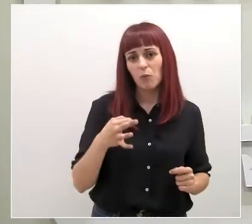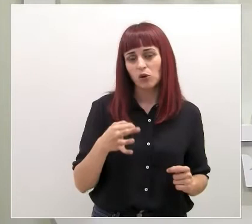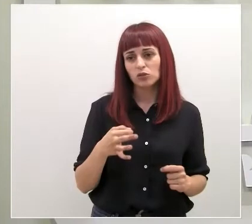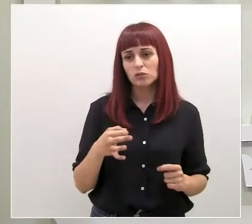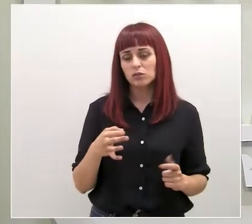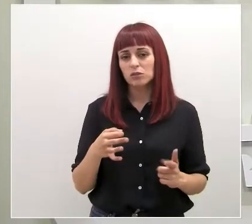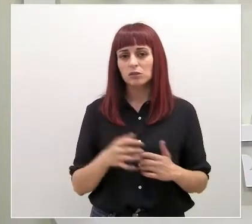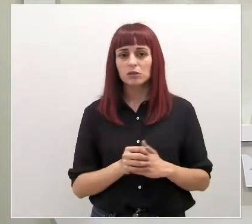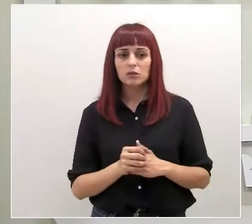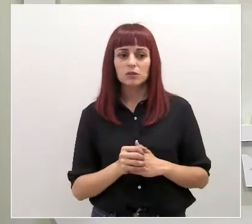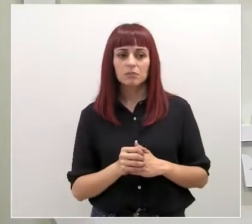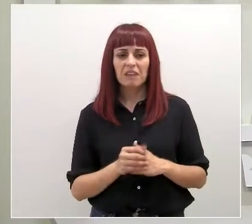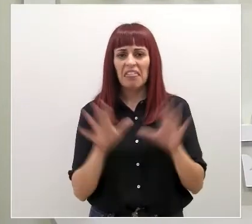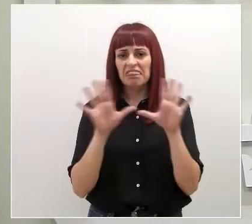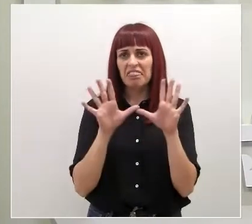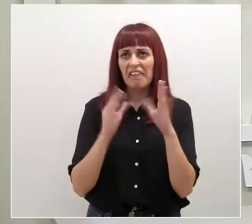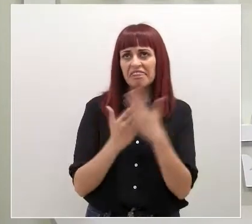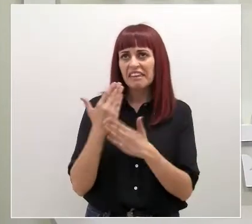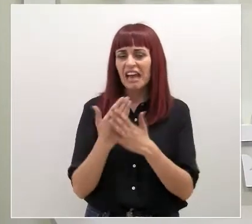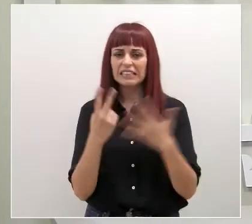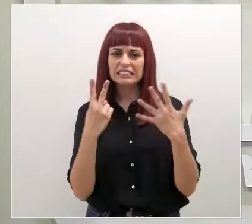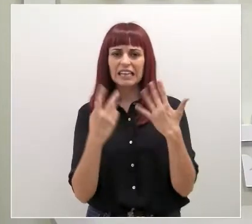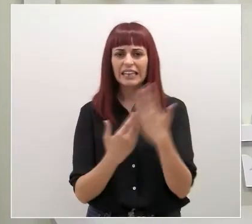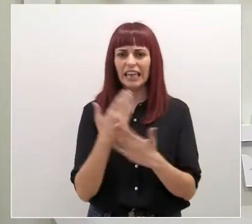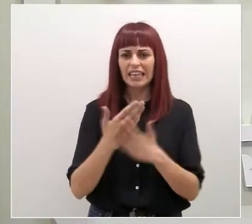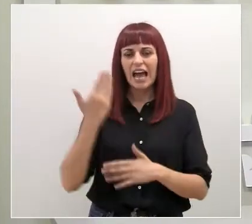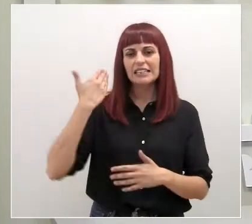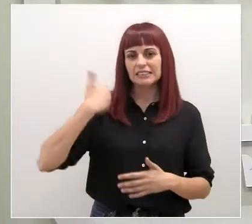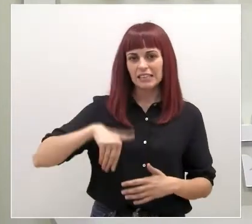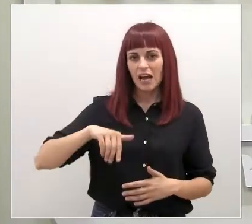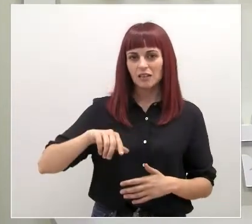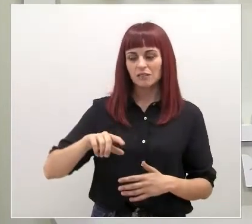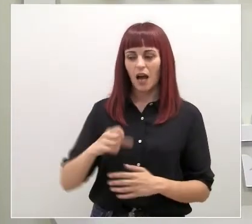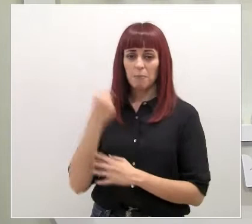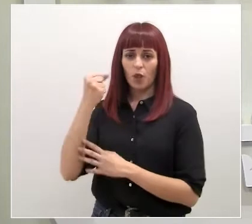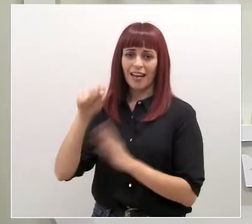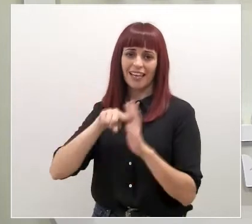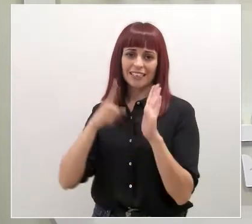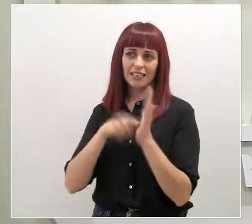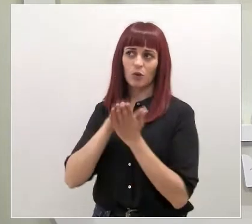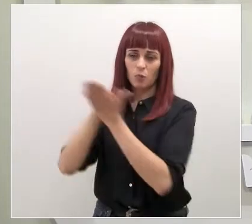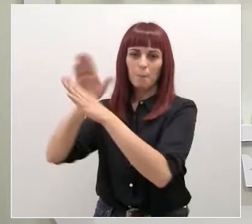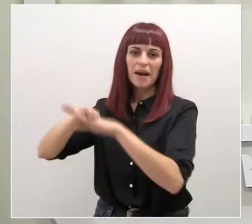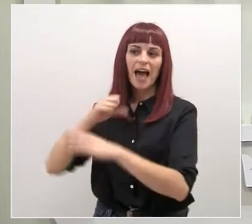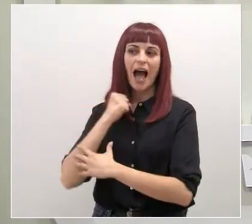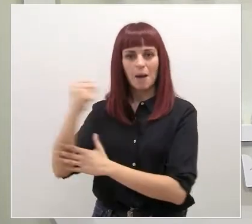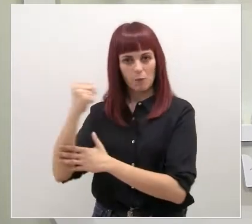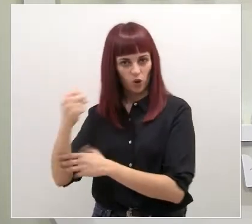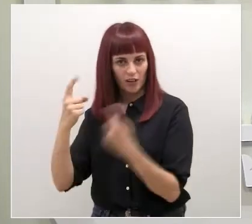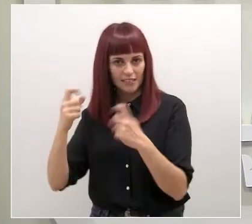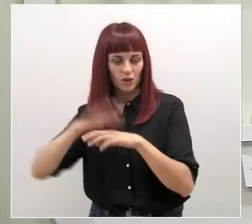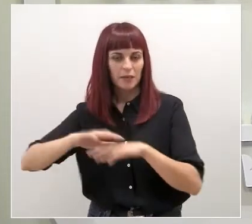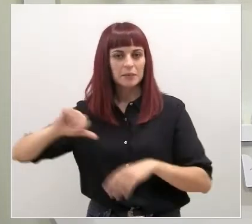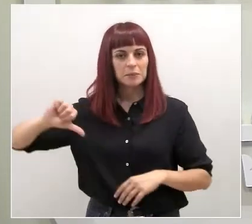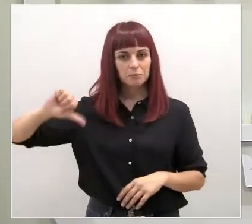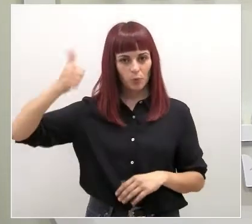en menos de 10 días, 7 días, estará ya en el Poder Legislativo con esos apoyos necesarios para que